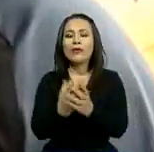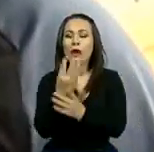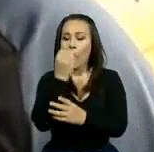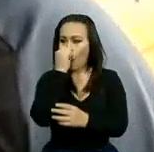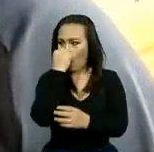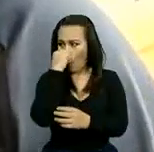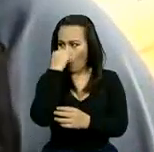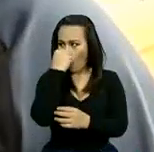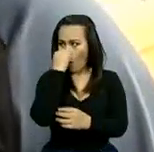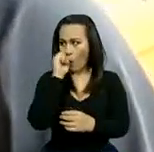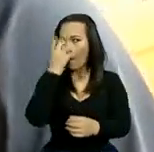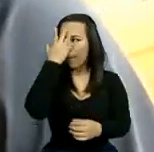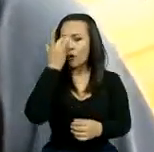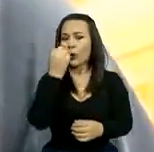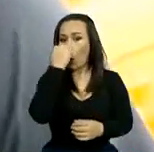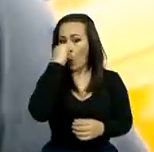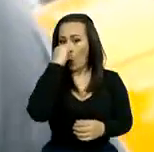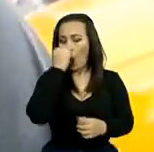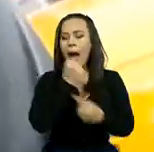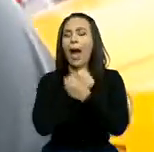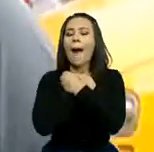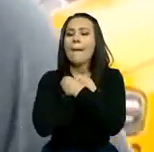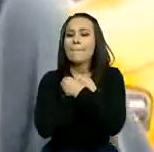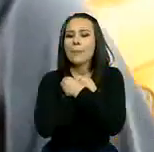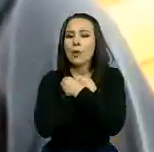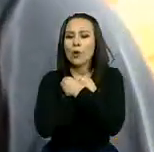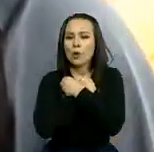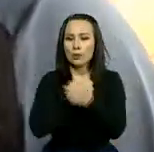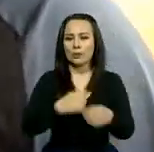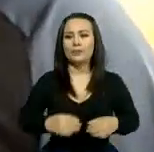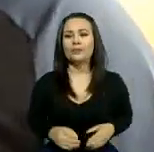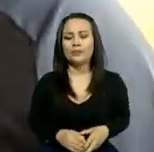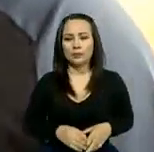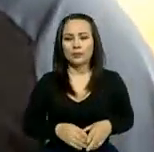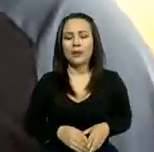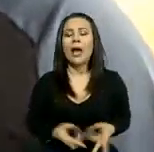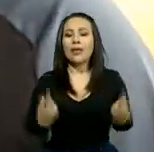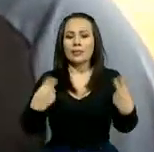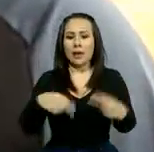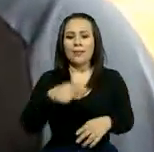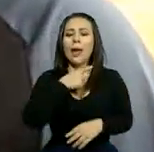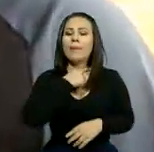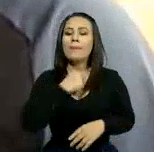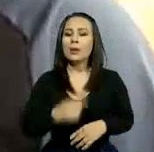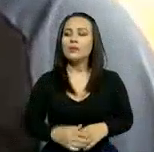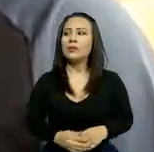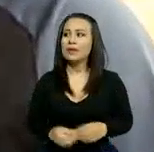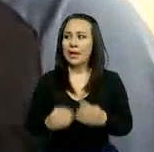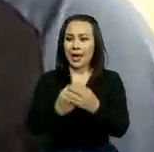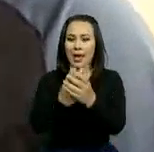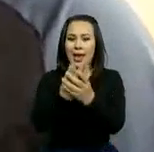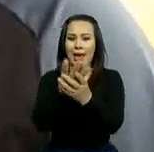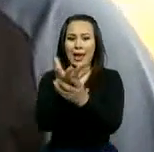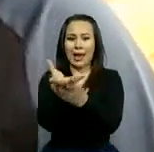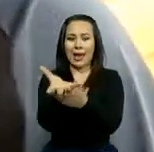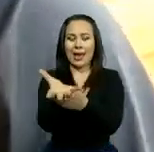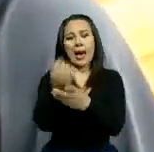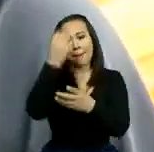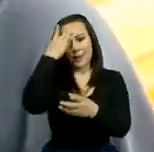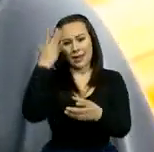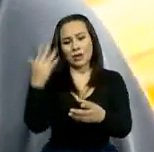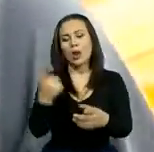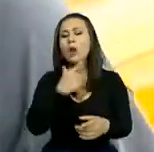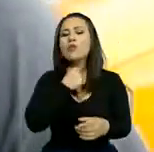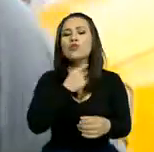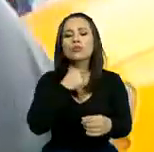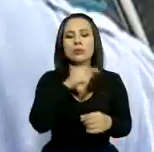porque es por el amor que uno siente, ¿no? Y me gusta mezclarla con el girasol porque a ella le encanta mucho